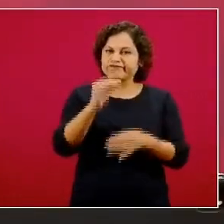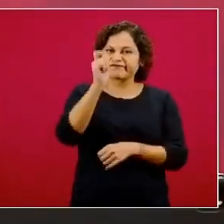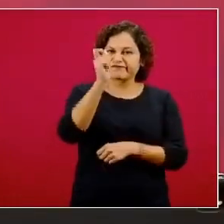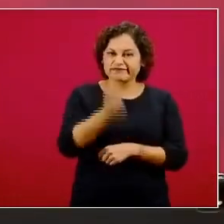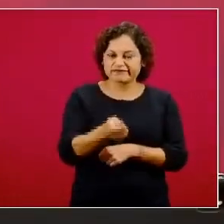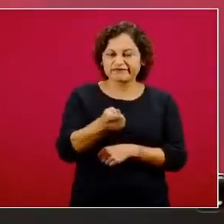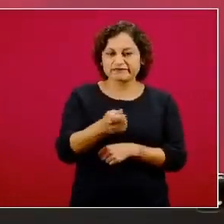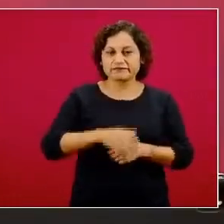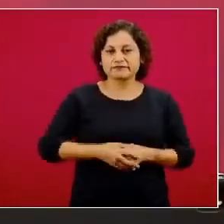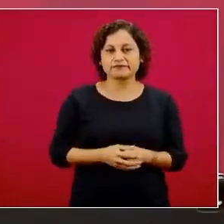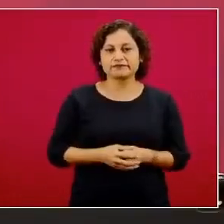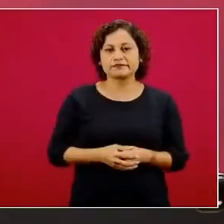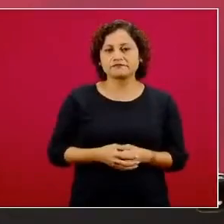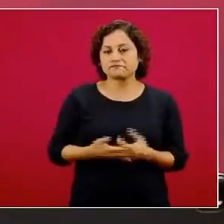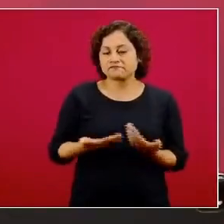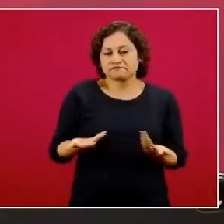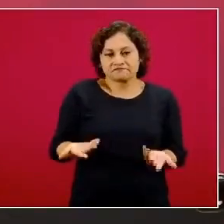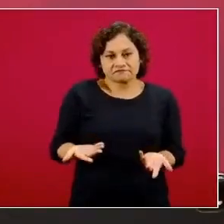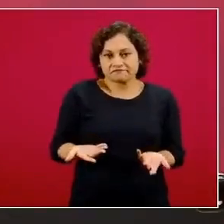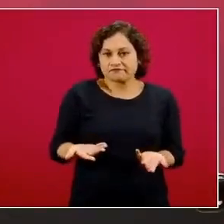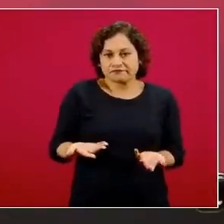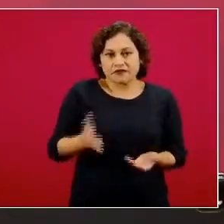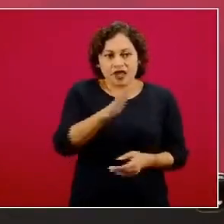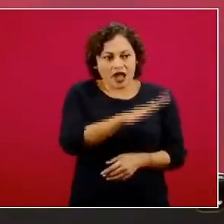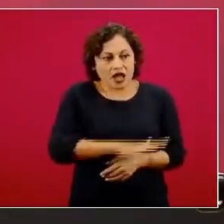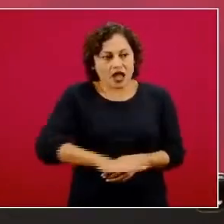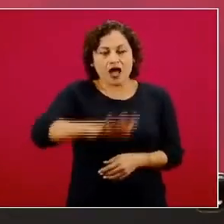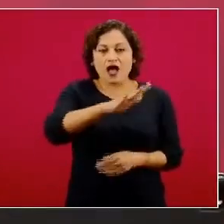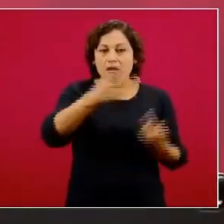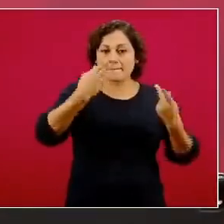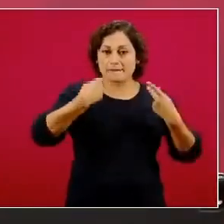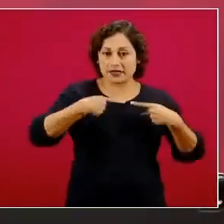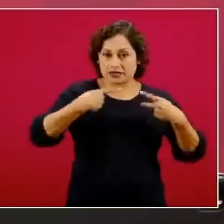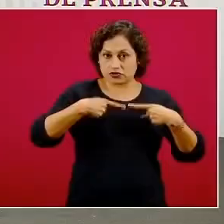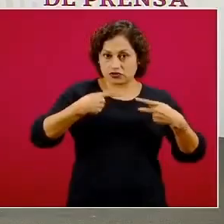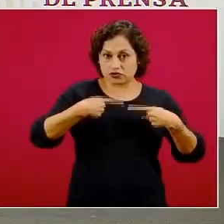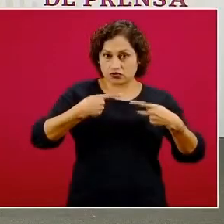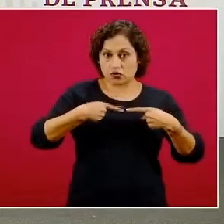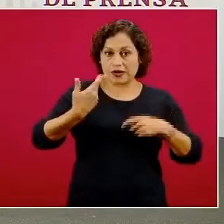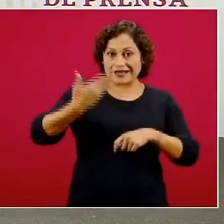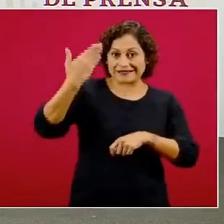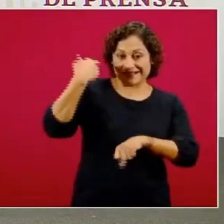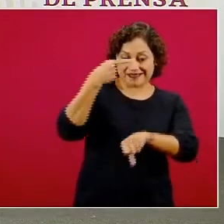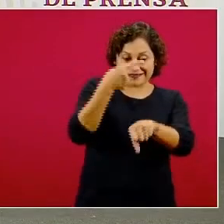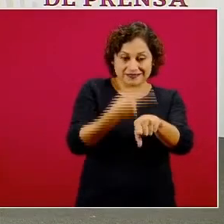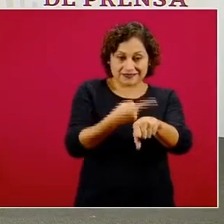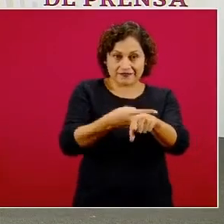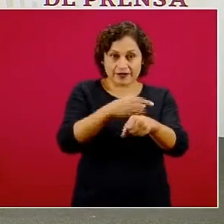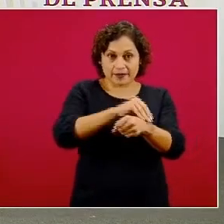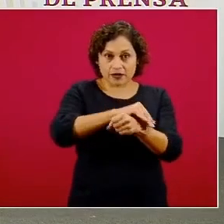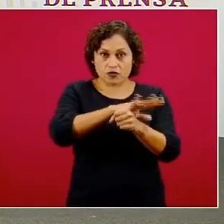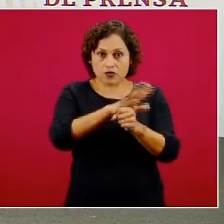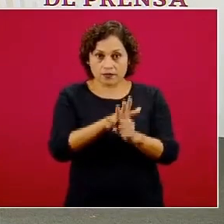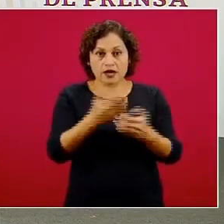en general las personas que enferman de COVID-19 tienen un